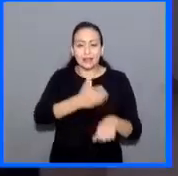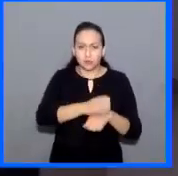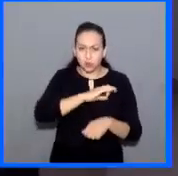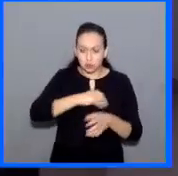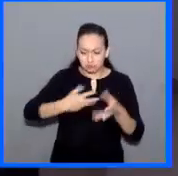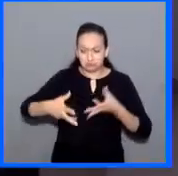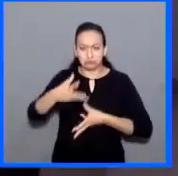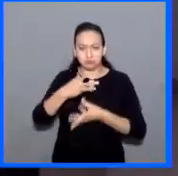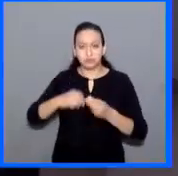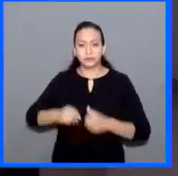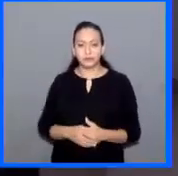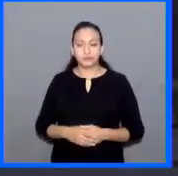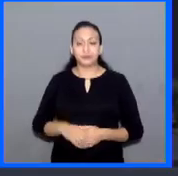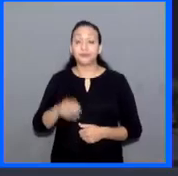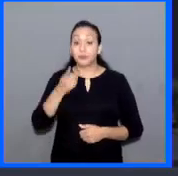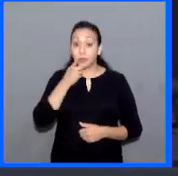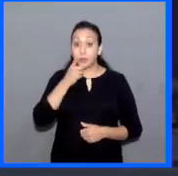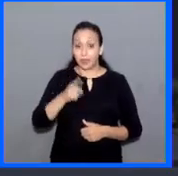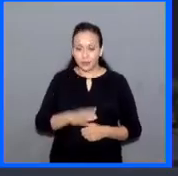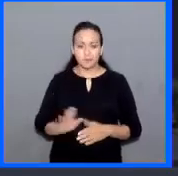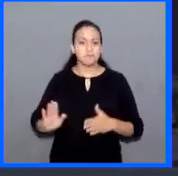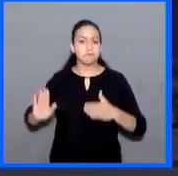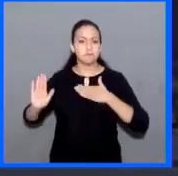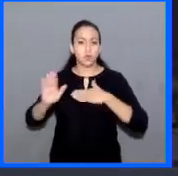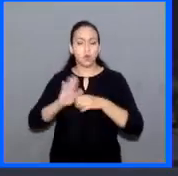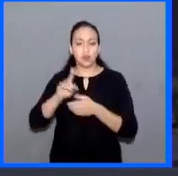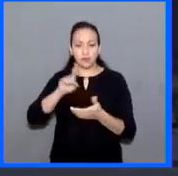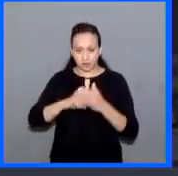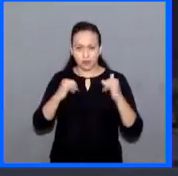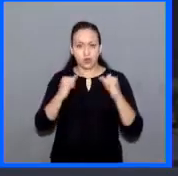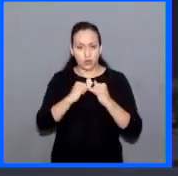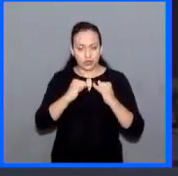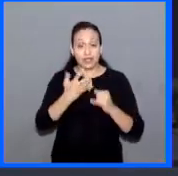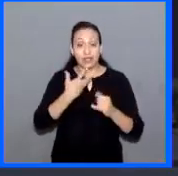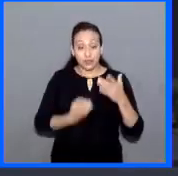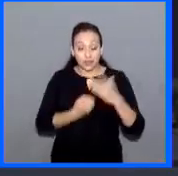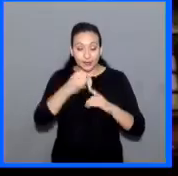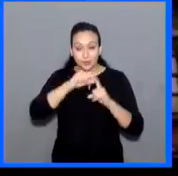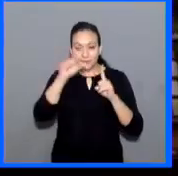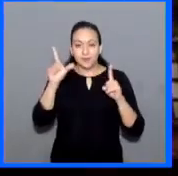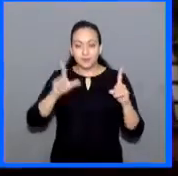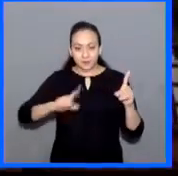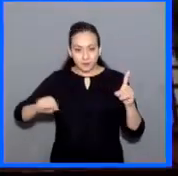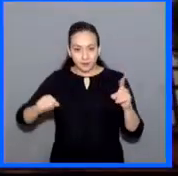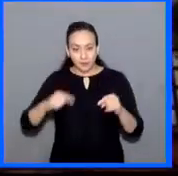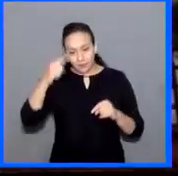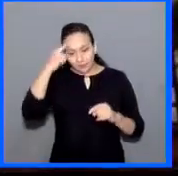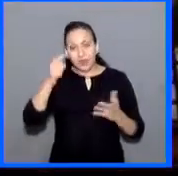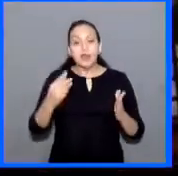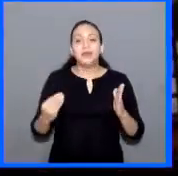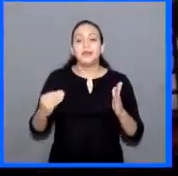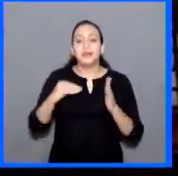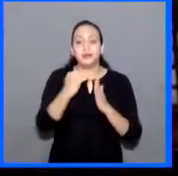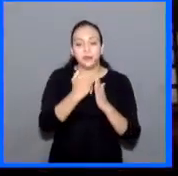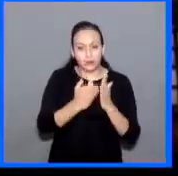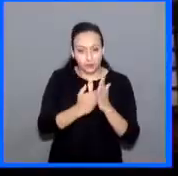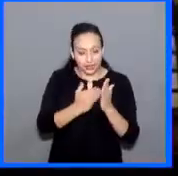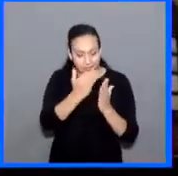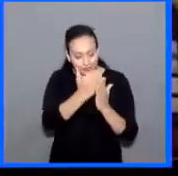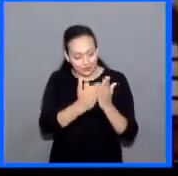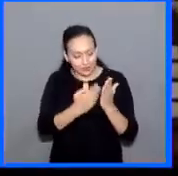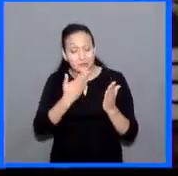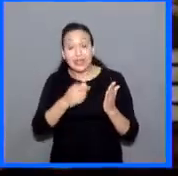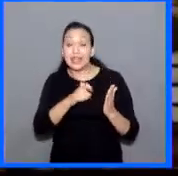También destacó el compromiso institucional de la nueva Suprema Corte para consolidar los criterios que reconocen los